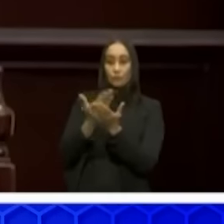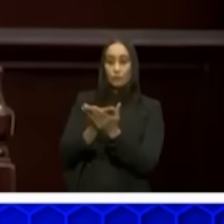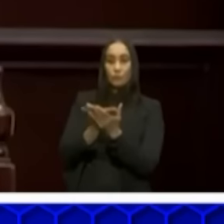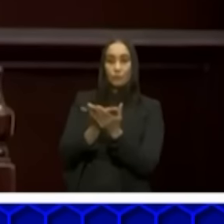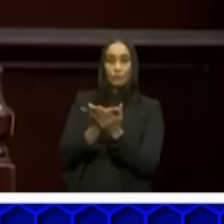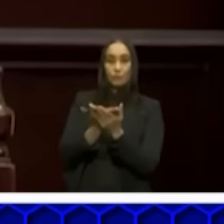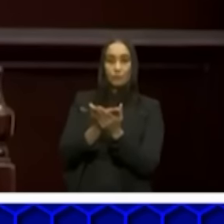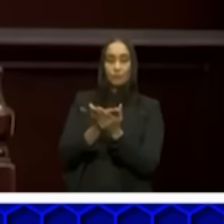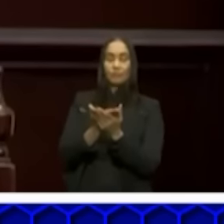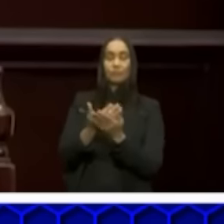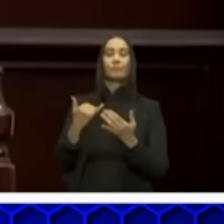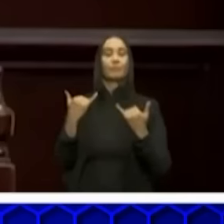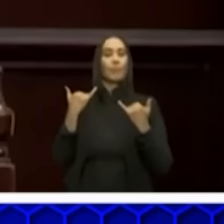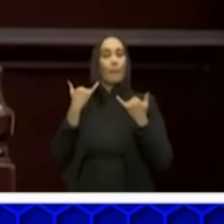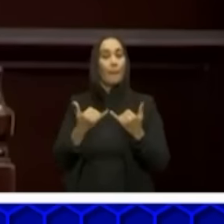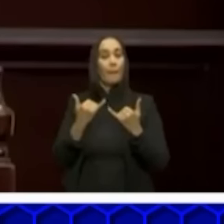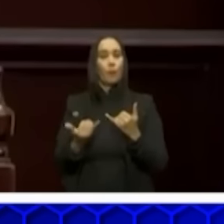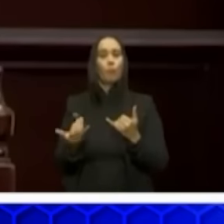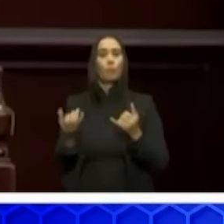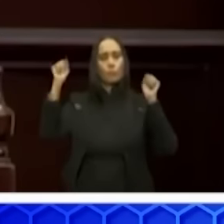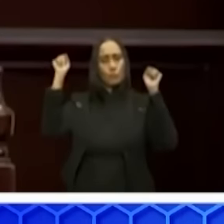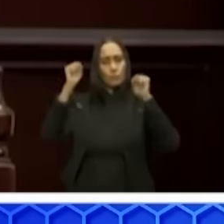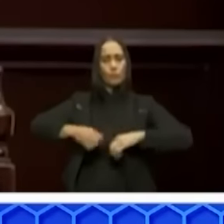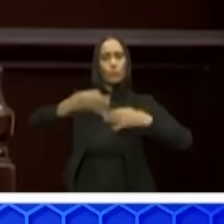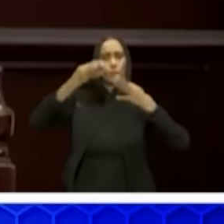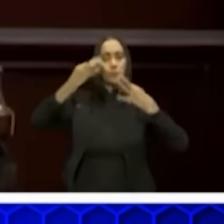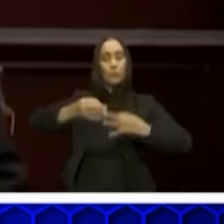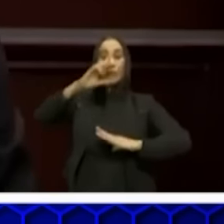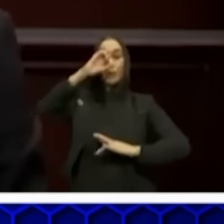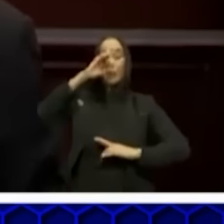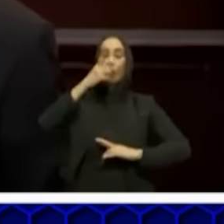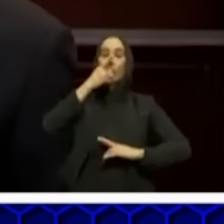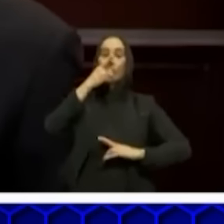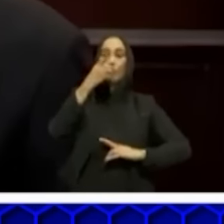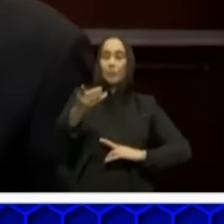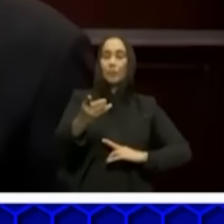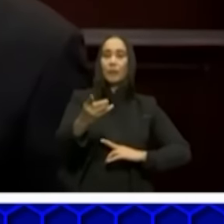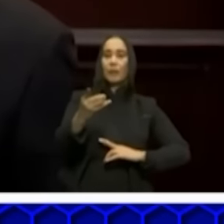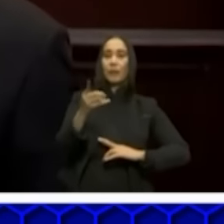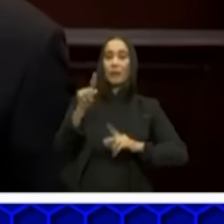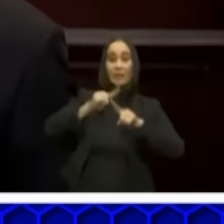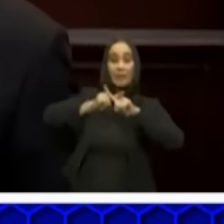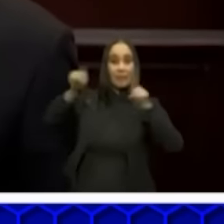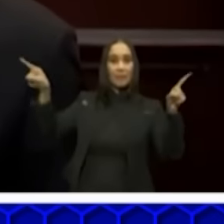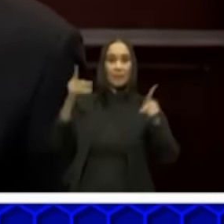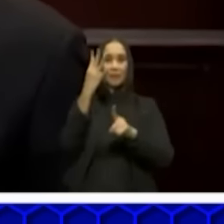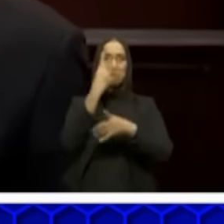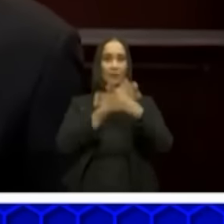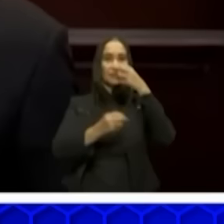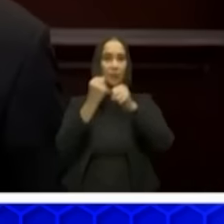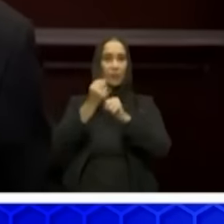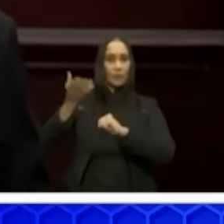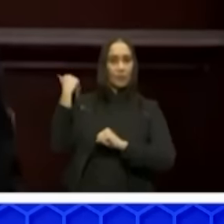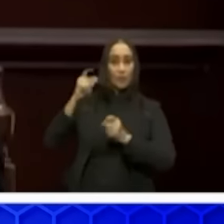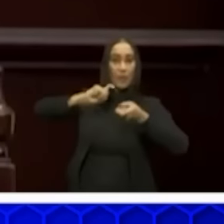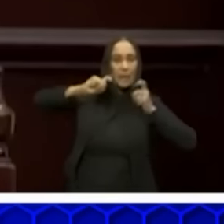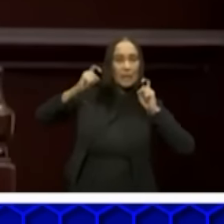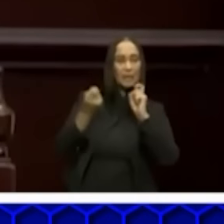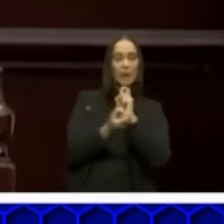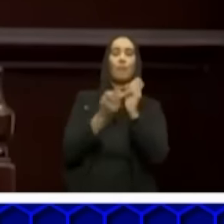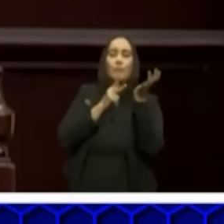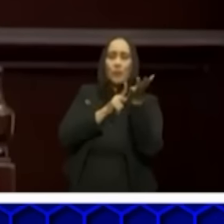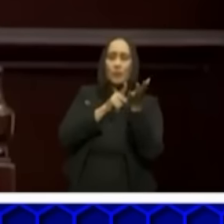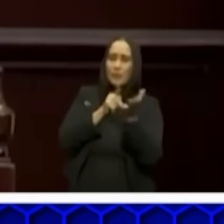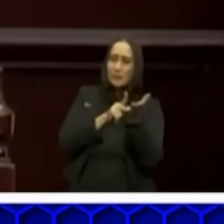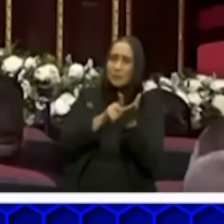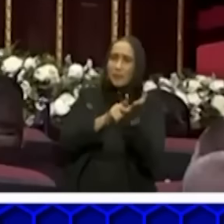corregido varias cañadas peligrosas esto es una tarea acumulada ningún gobierno en 4 años podr un